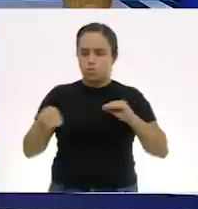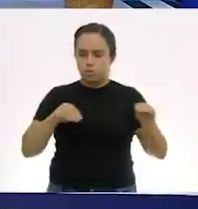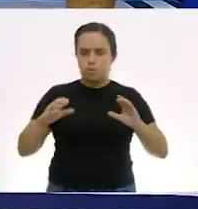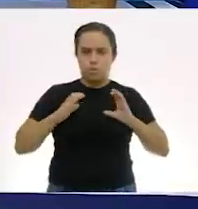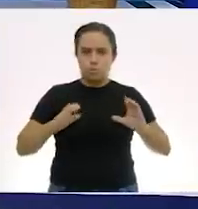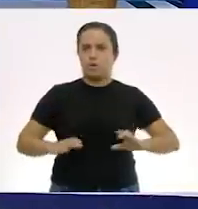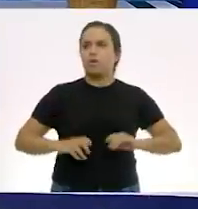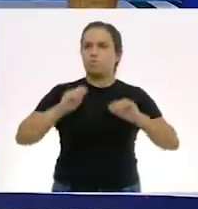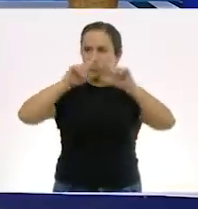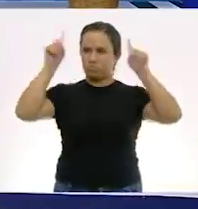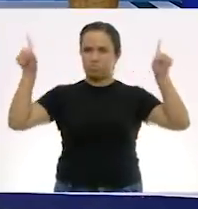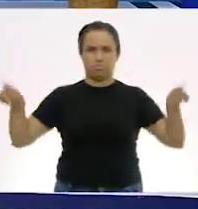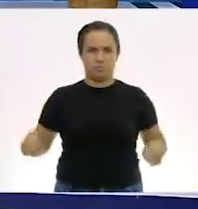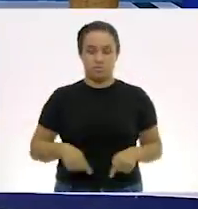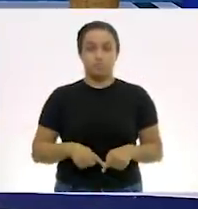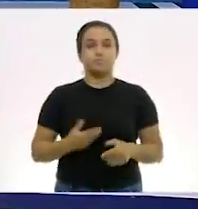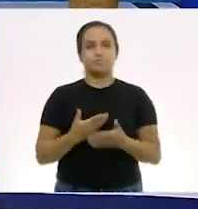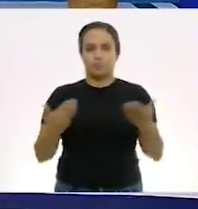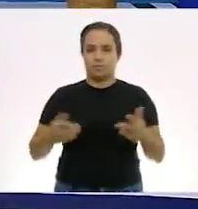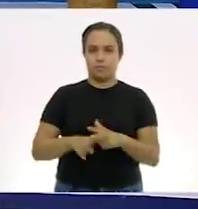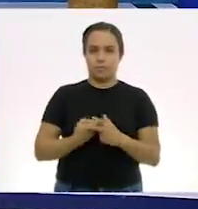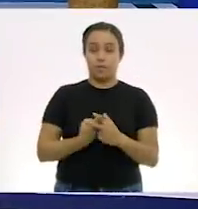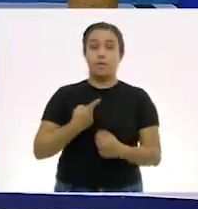Y exhalamos,